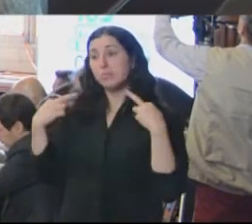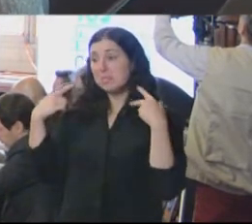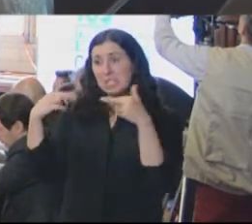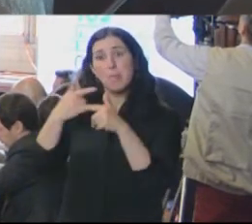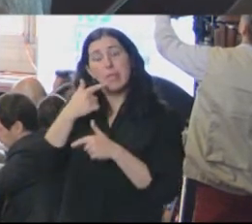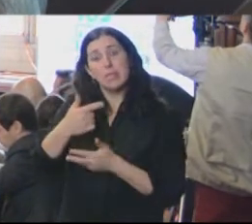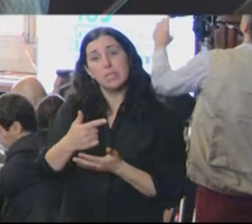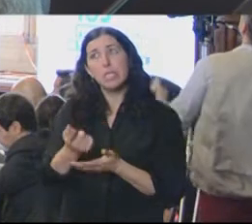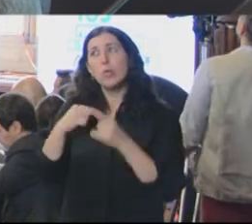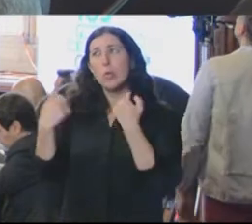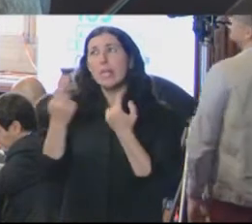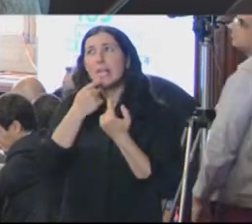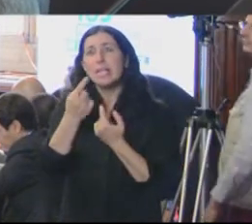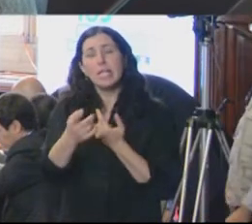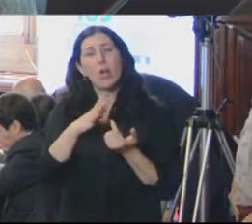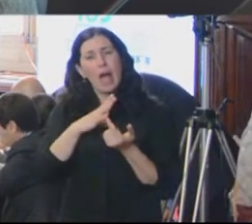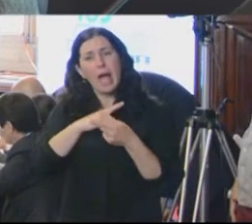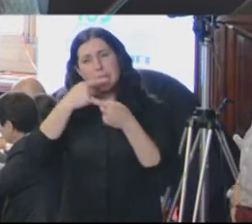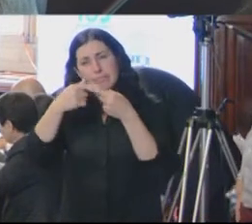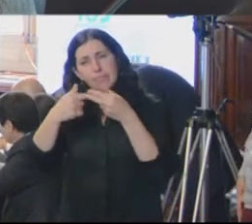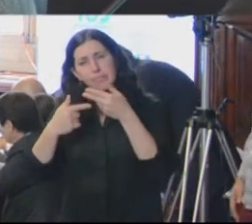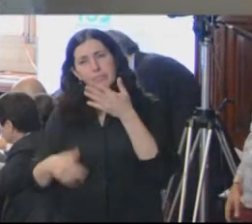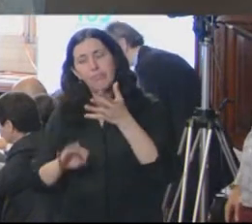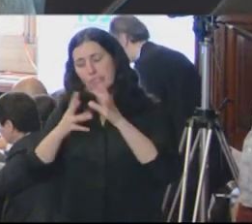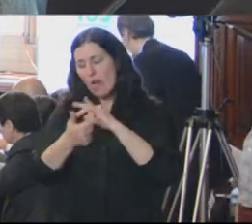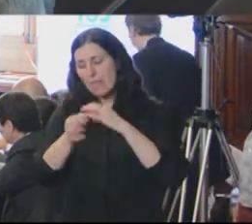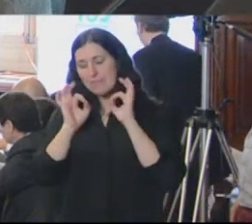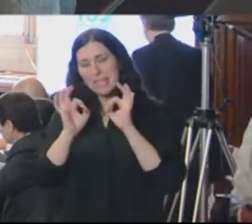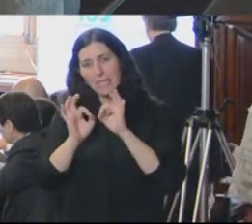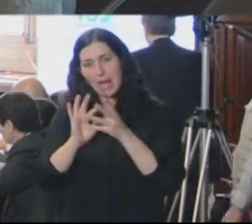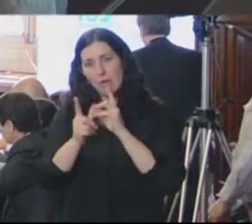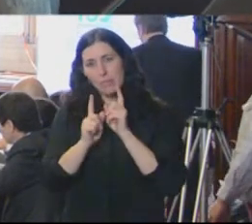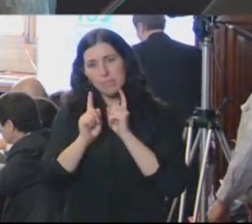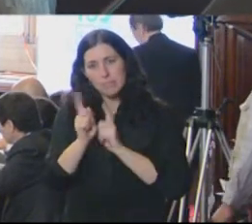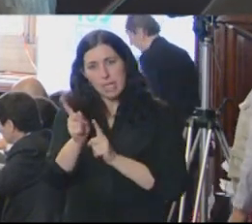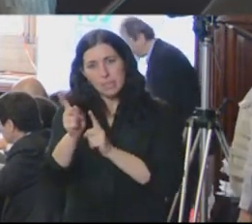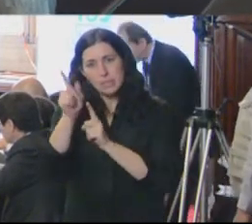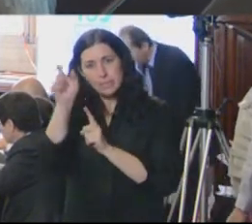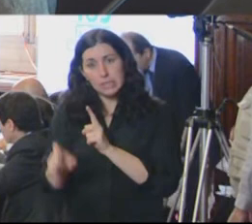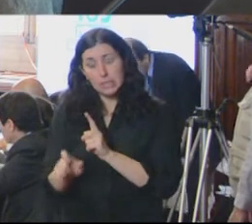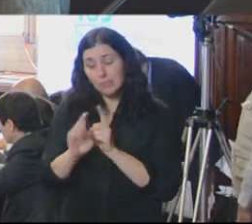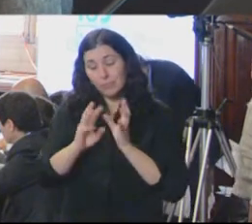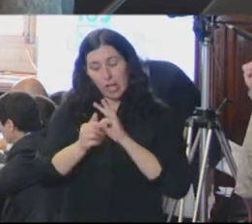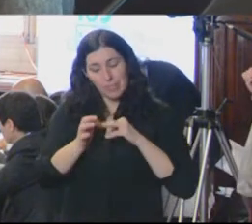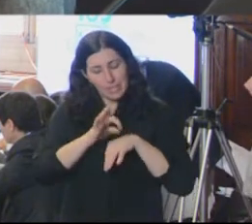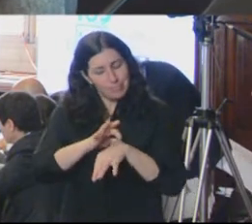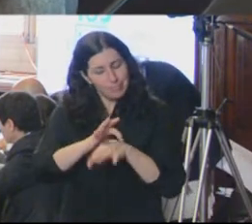hay patrones específicos de persecución para este